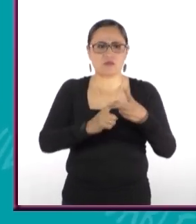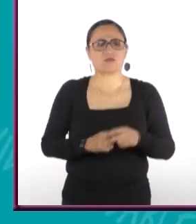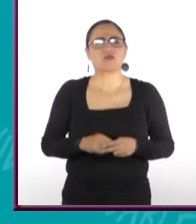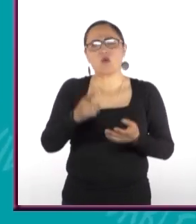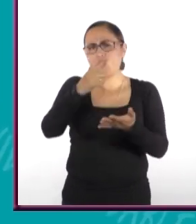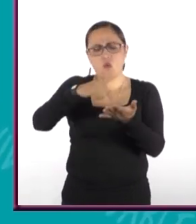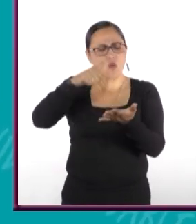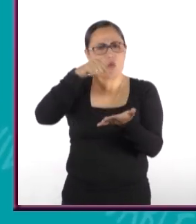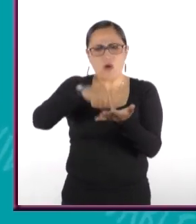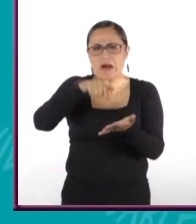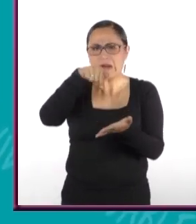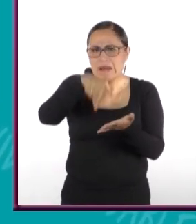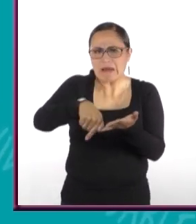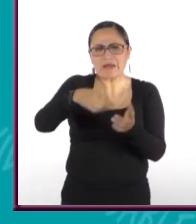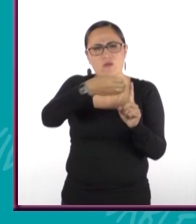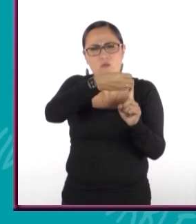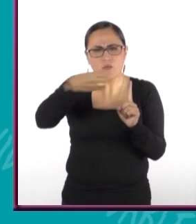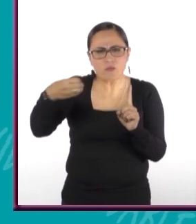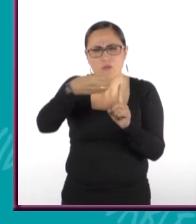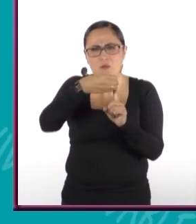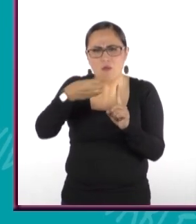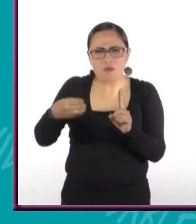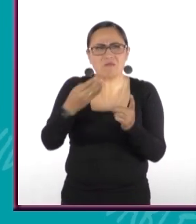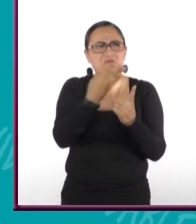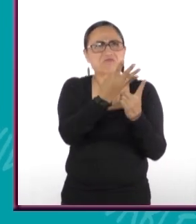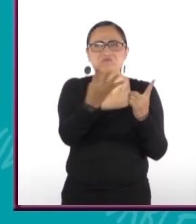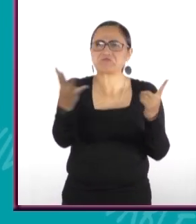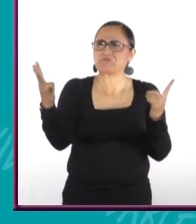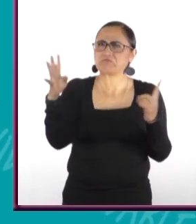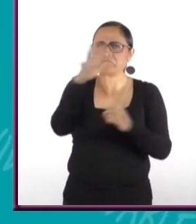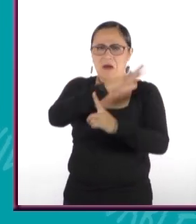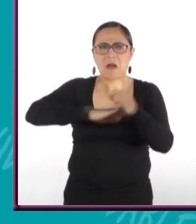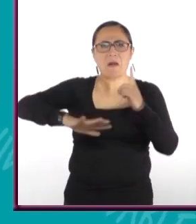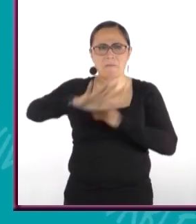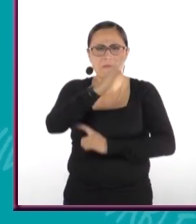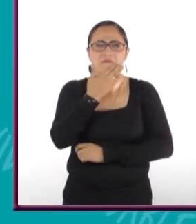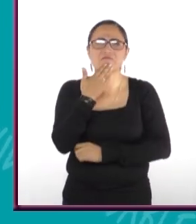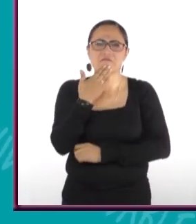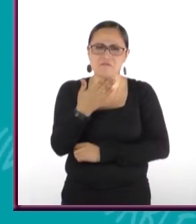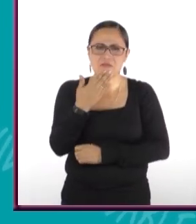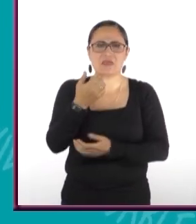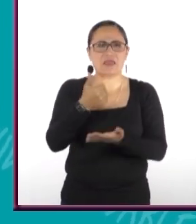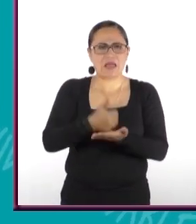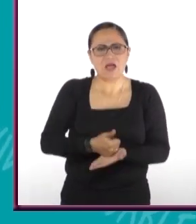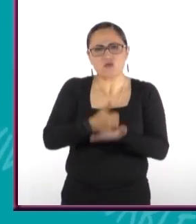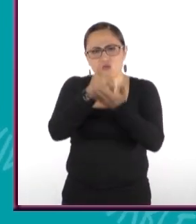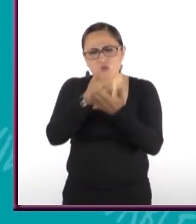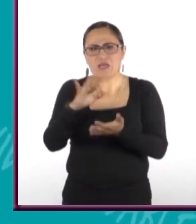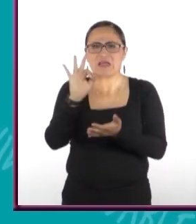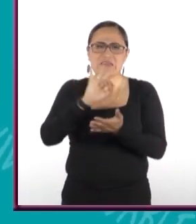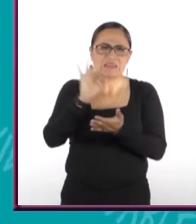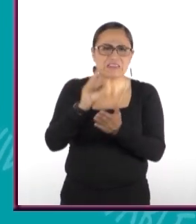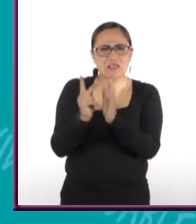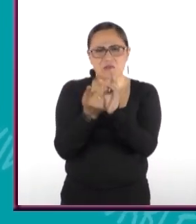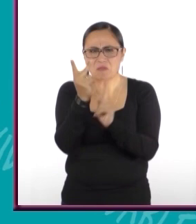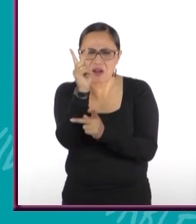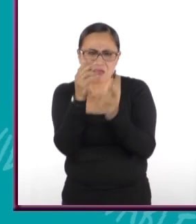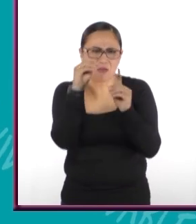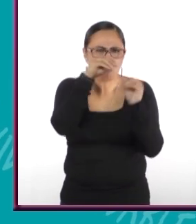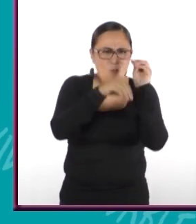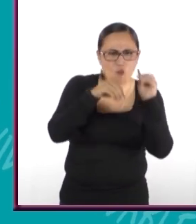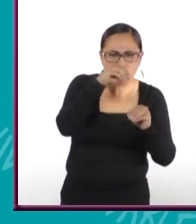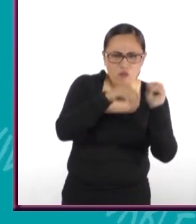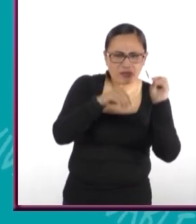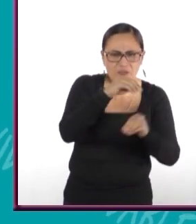Procura tener tu sitio de estudio en orden y volverlo un lugar agradable también ayuda. Agrega una planta o algún detalle que